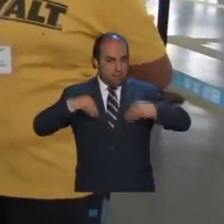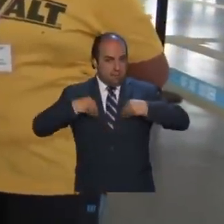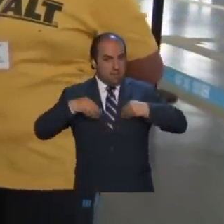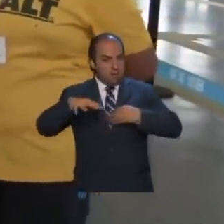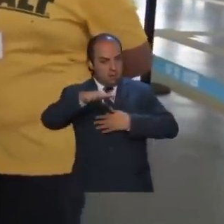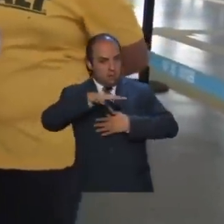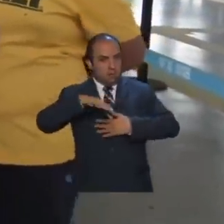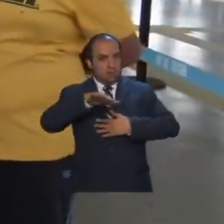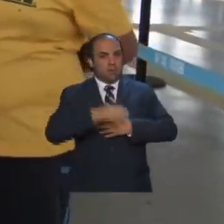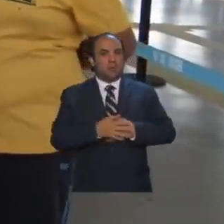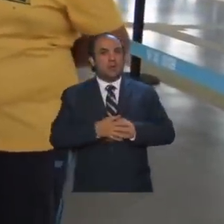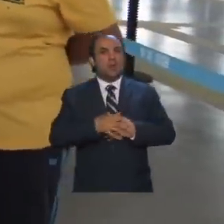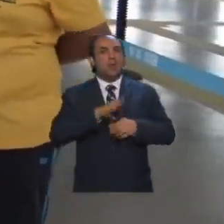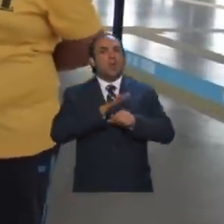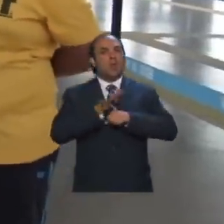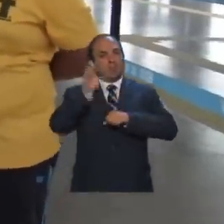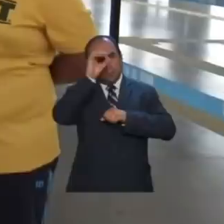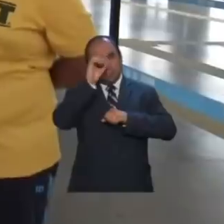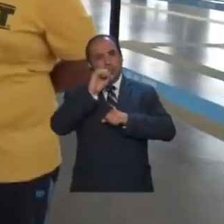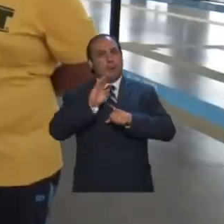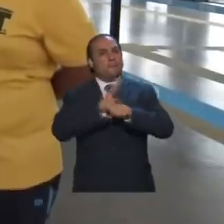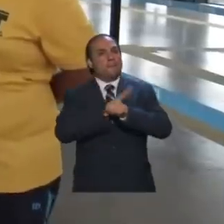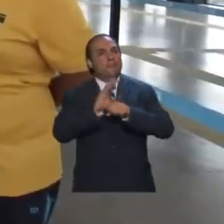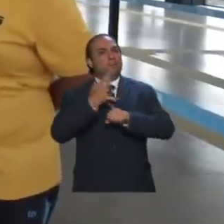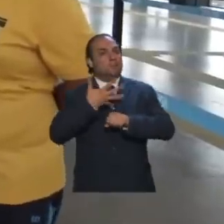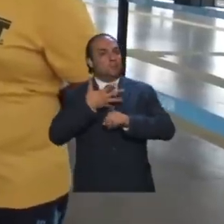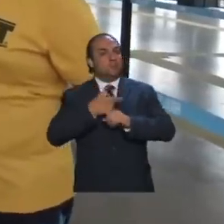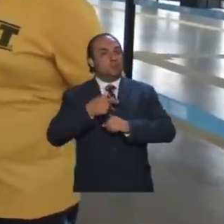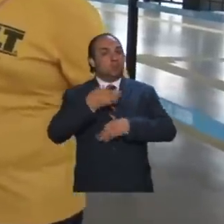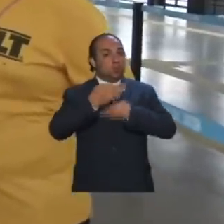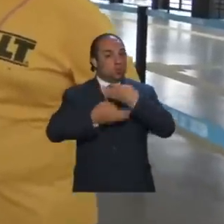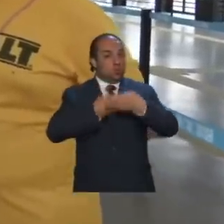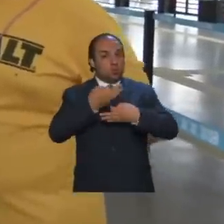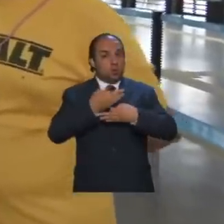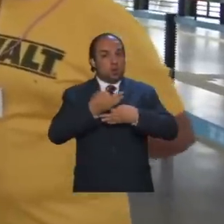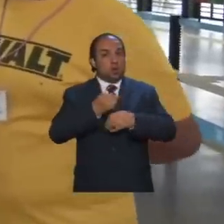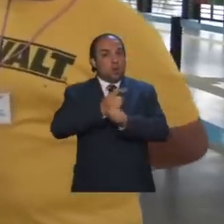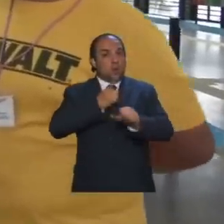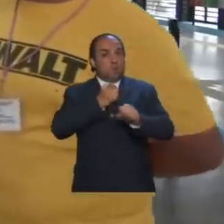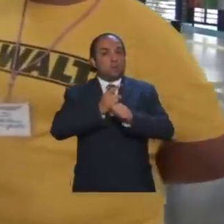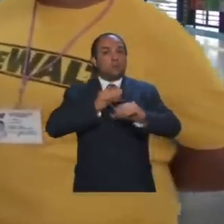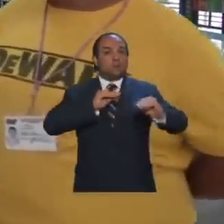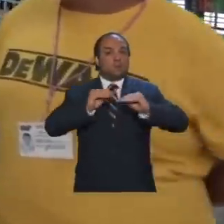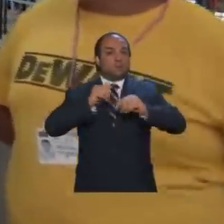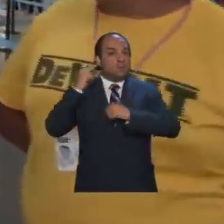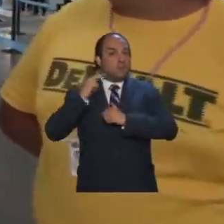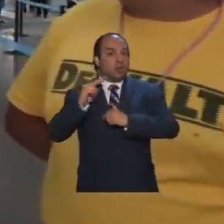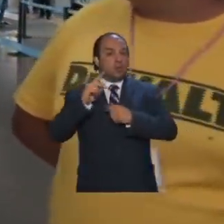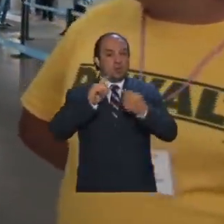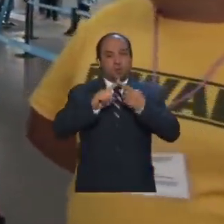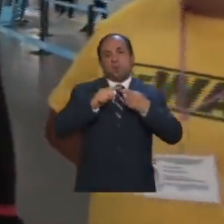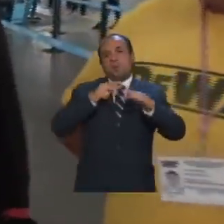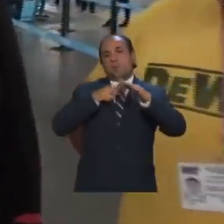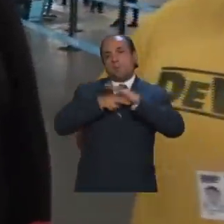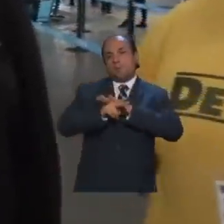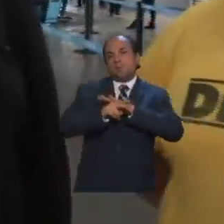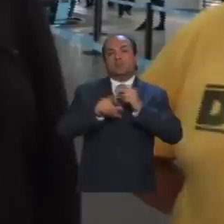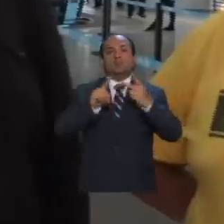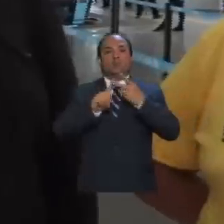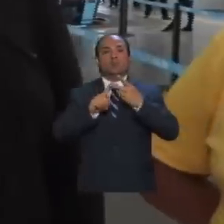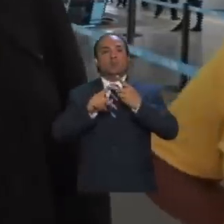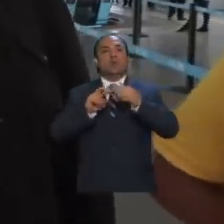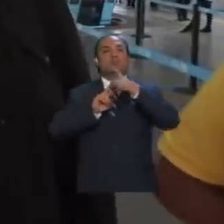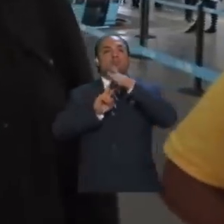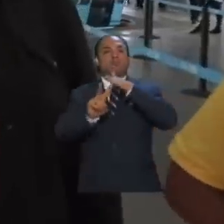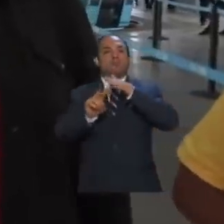¿cómo cree que le va a beneficiar a usted todas estas opciones de movilidad? Por un lado tenemos el metro, vamos a tener el trolebús,